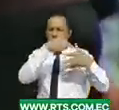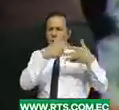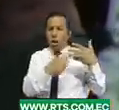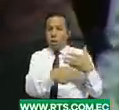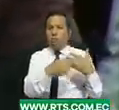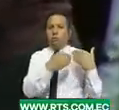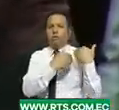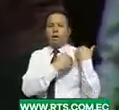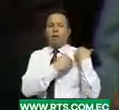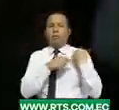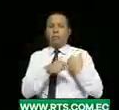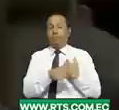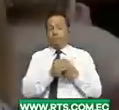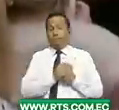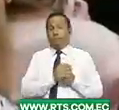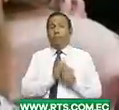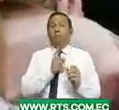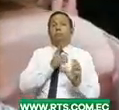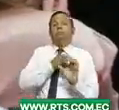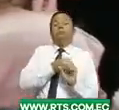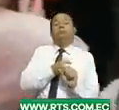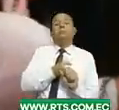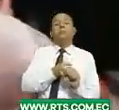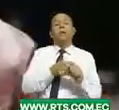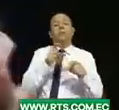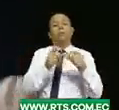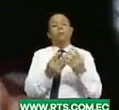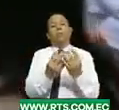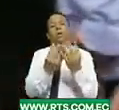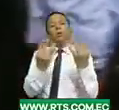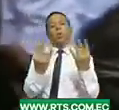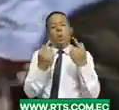de personas y garantías de Guayaquil.